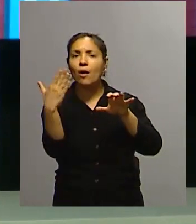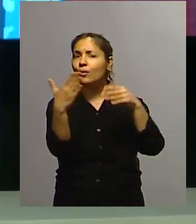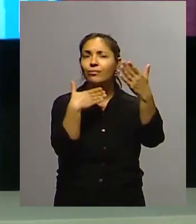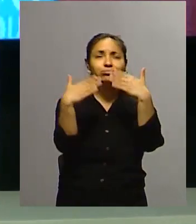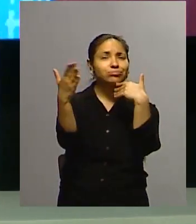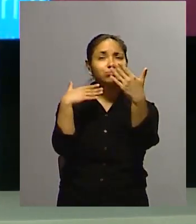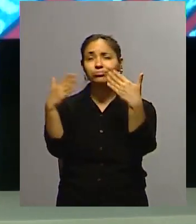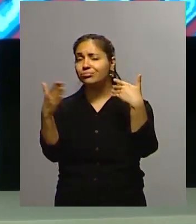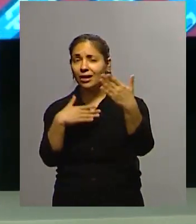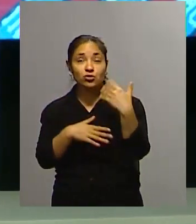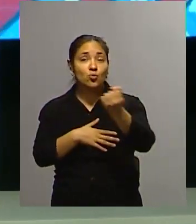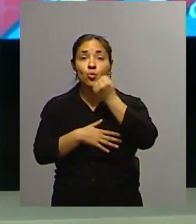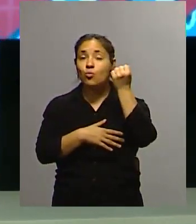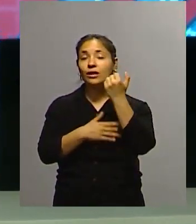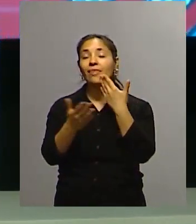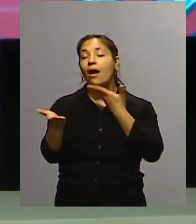construye con el diálogo.